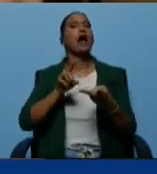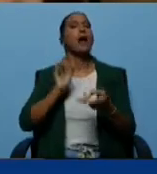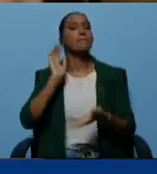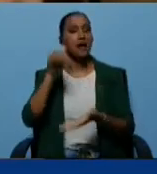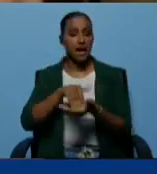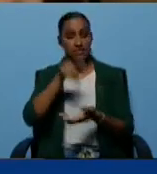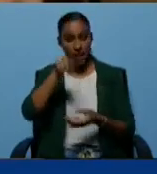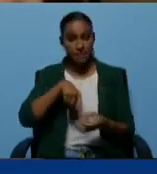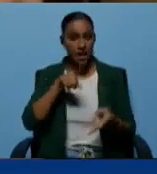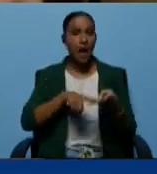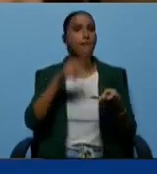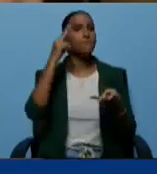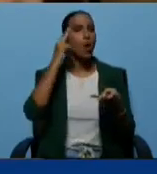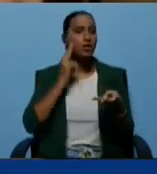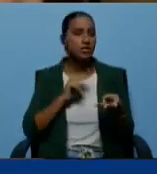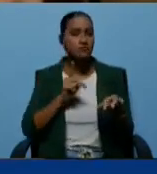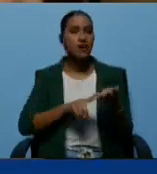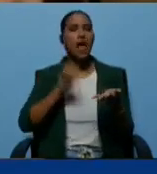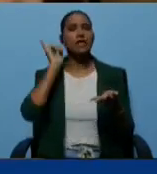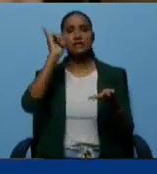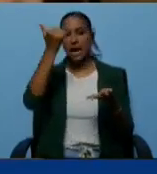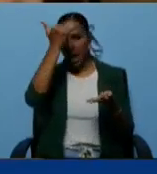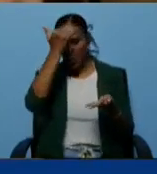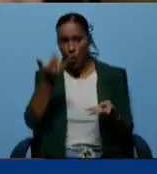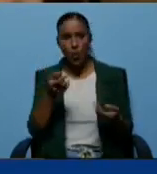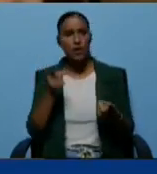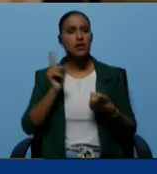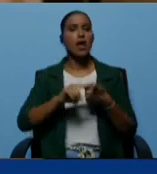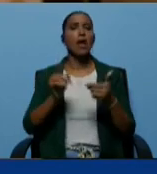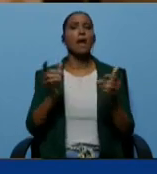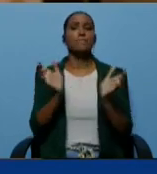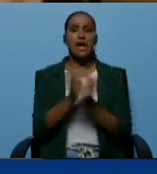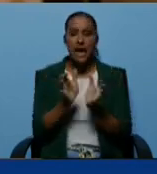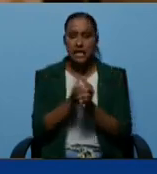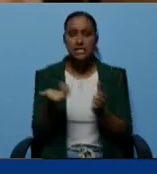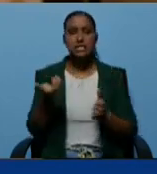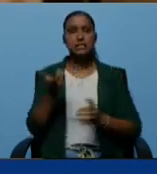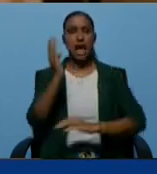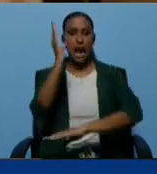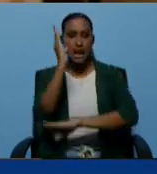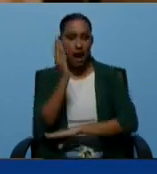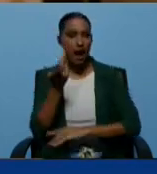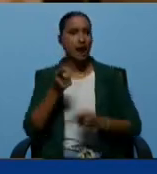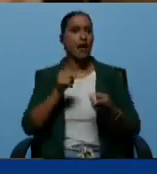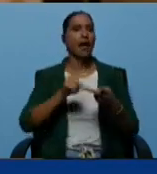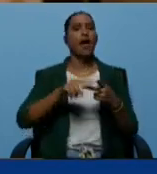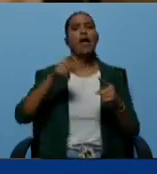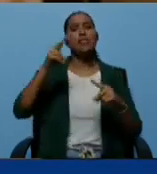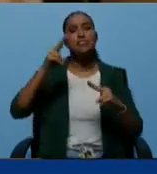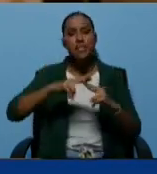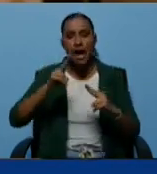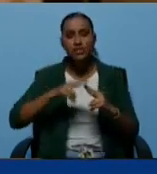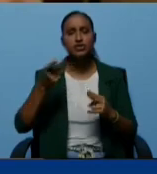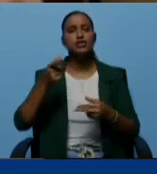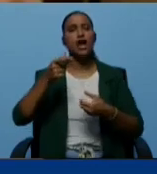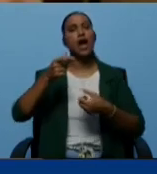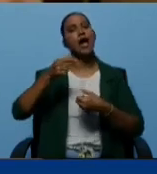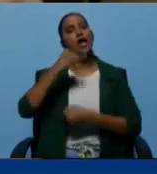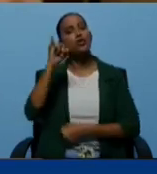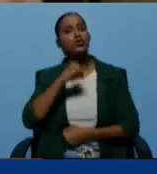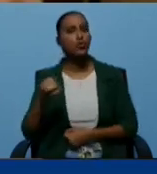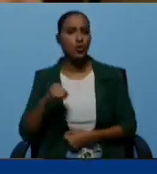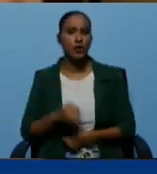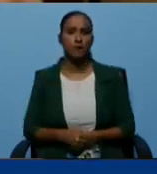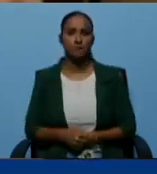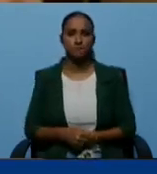como Bolívar, Yaracuy, Nueva Esparta, Lara, Miranda, Táchira y Zulia. Quiero destacar que